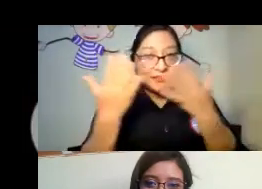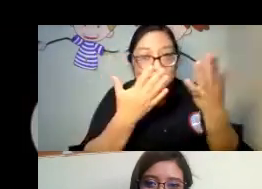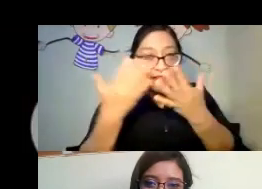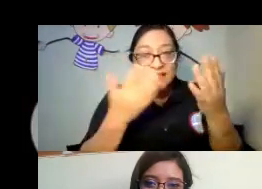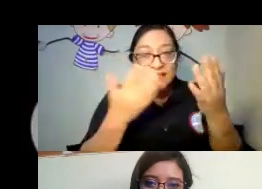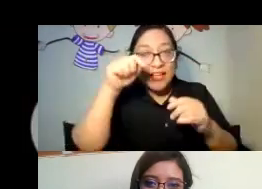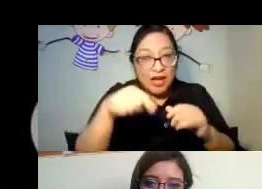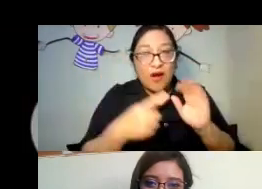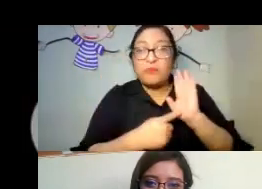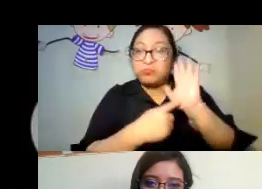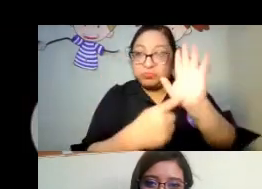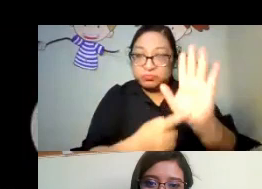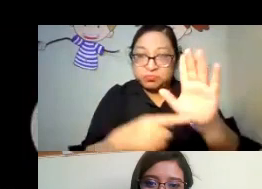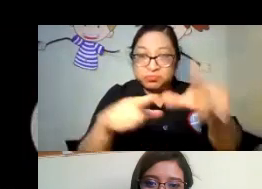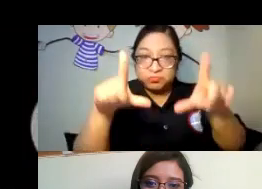en la pantalla.